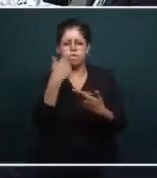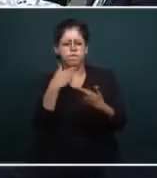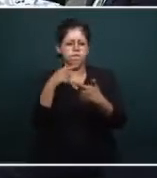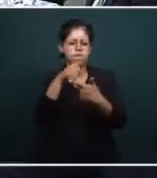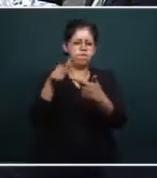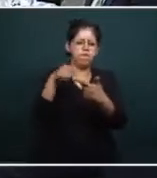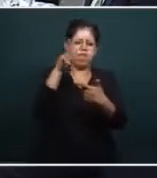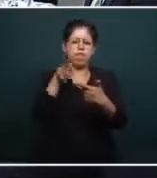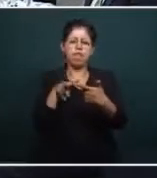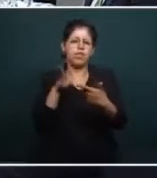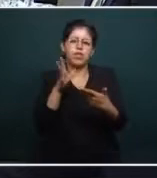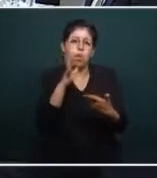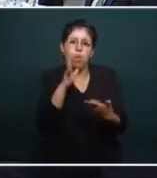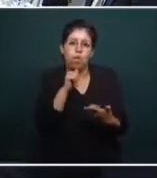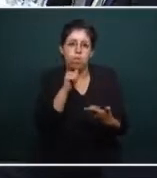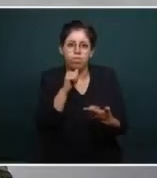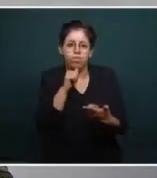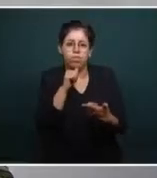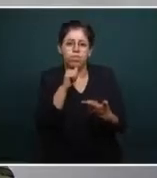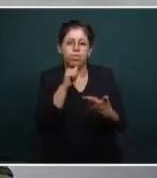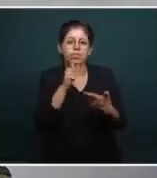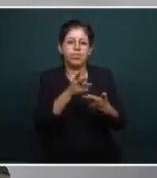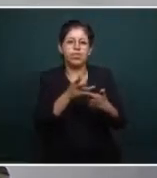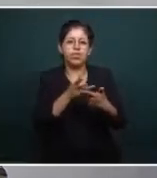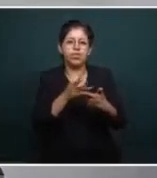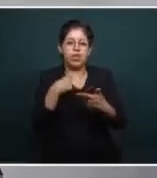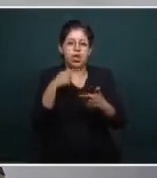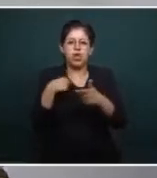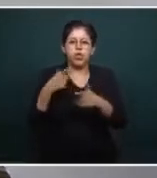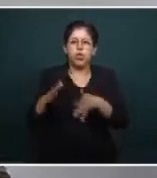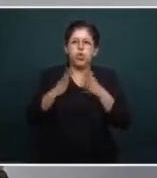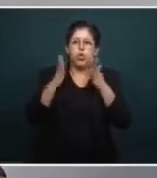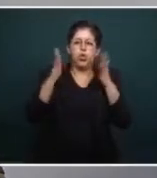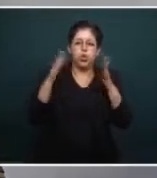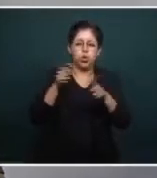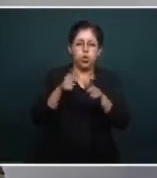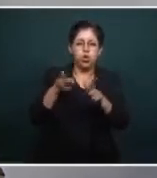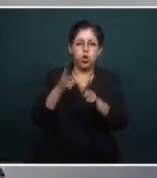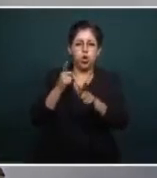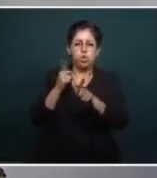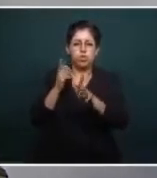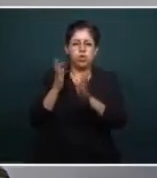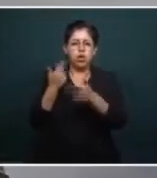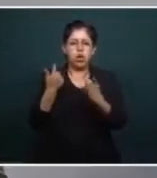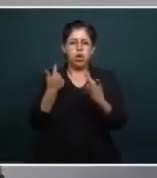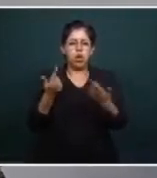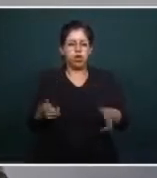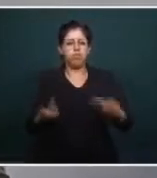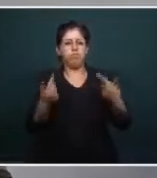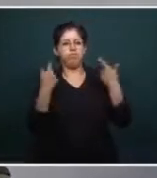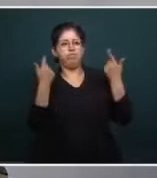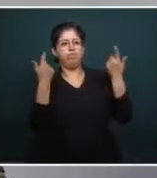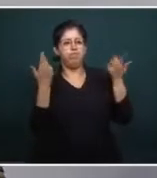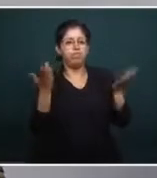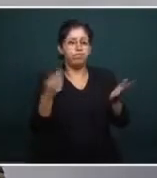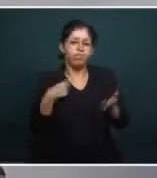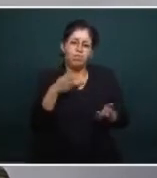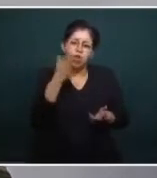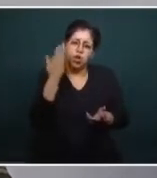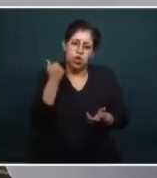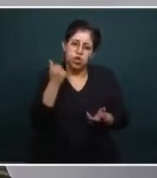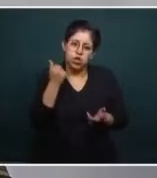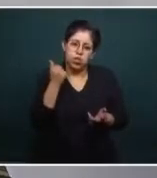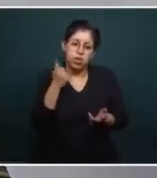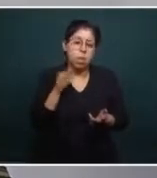a real real o un arm arma or a de, firearm, de, or it's diríamos, like a little juguete o una like a réplica, toy or replica, donde